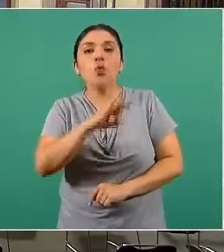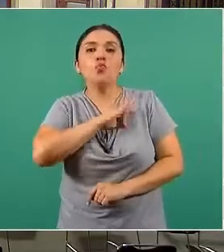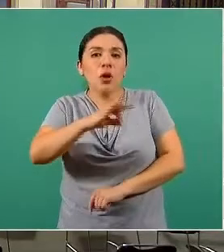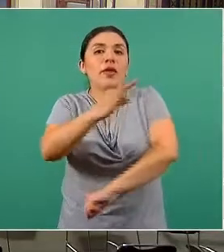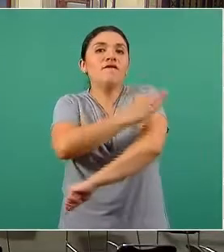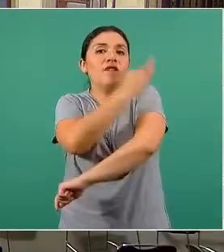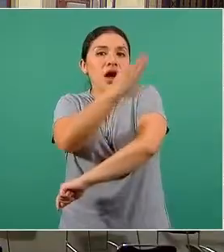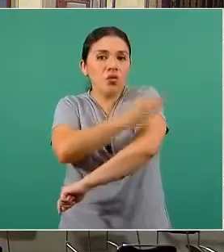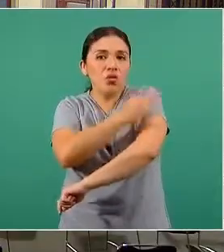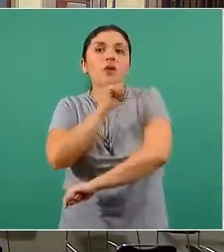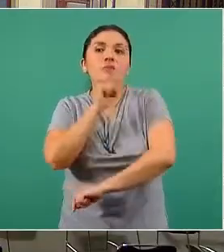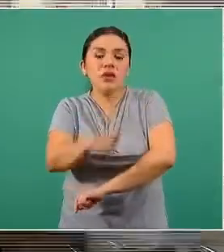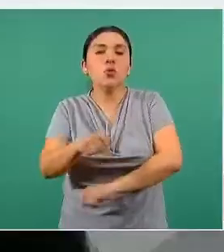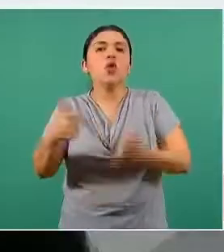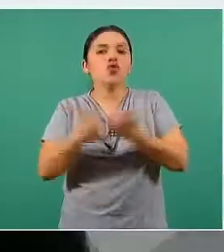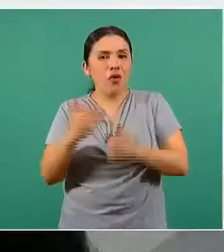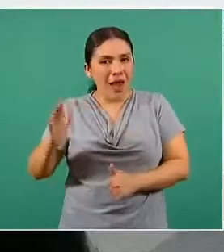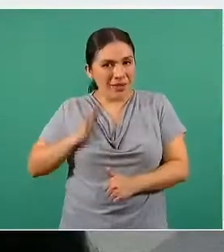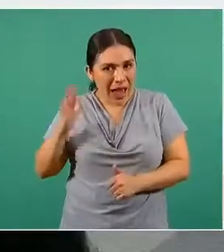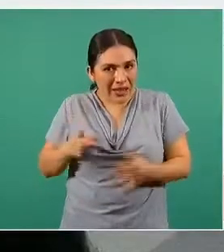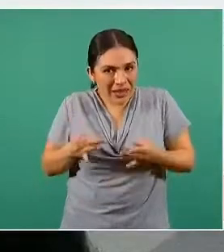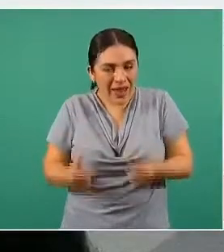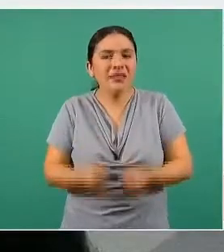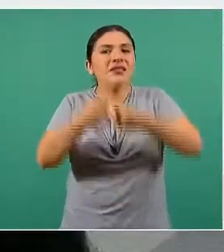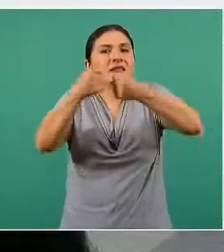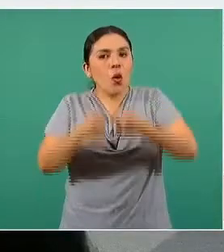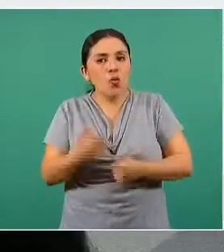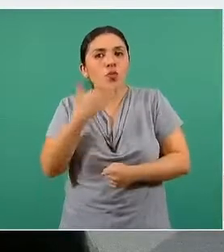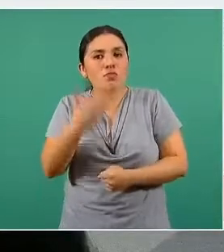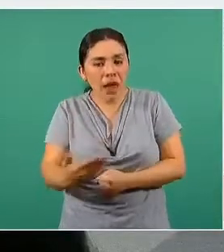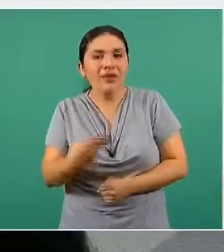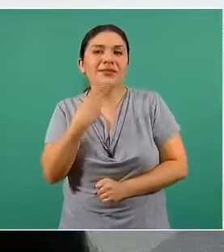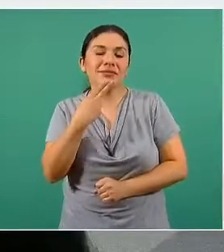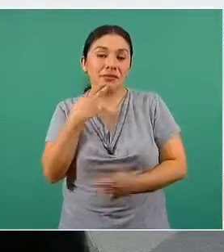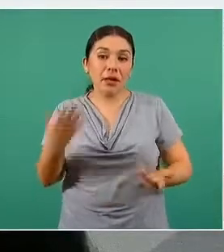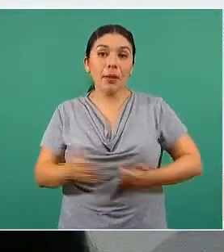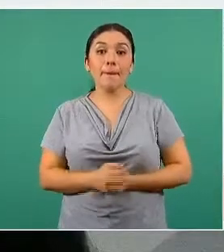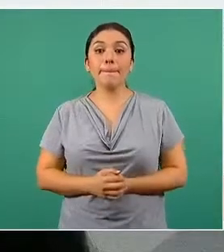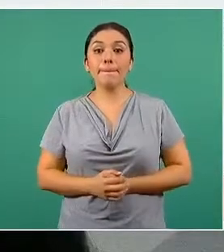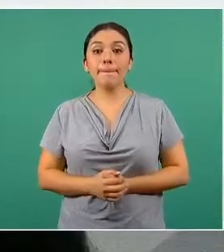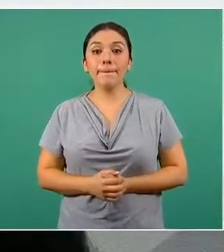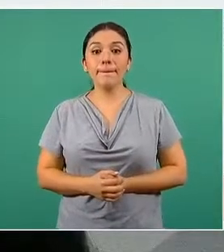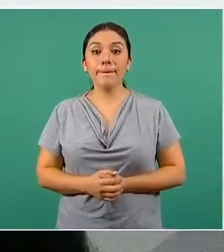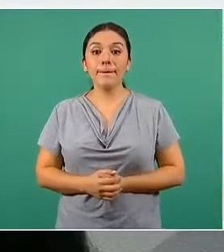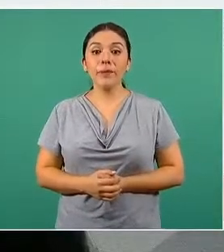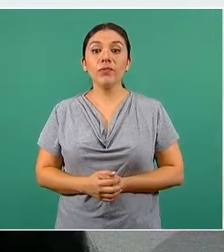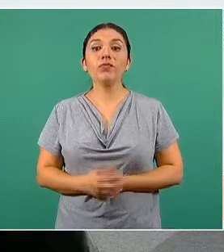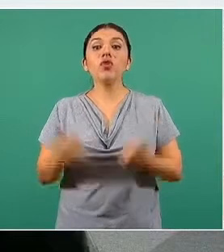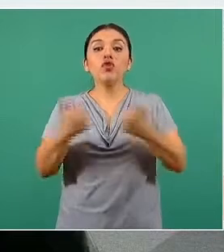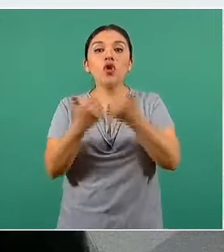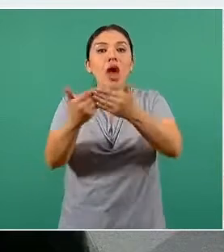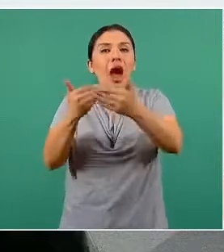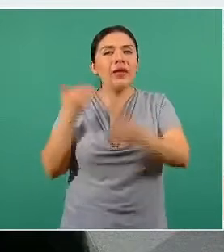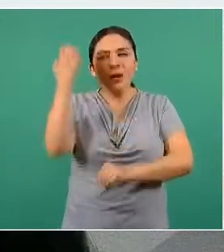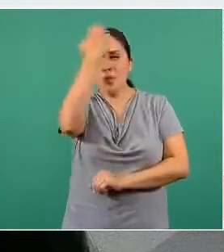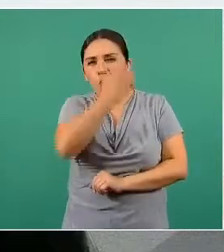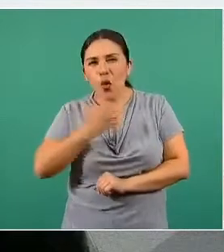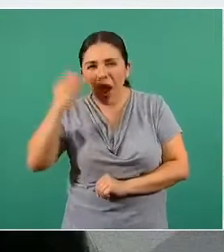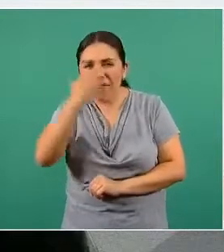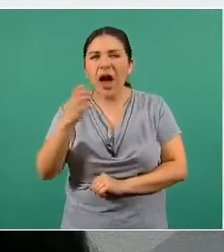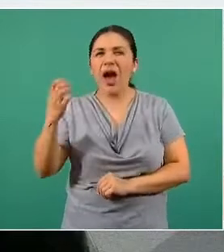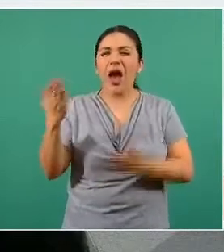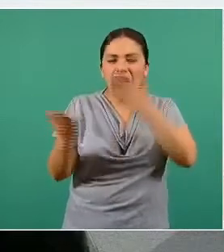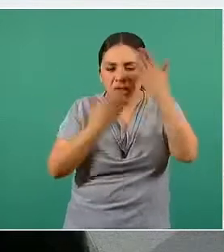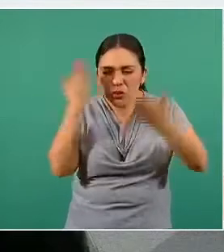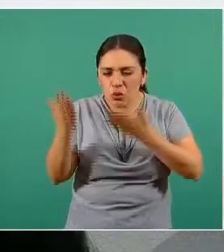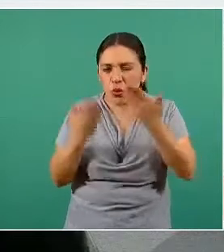vacunas precisamente de calidad, seguras y eficaces. Los ensayos clínicos, los